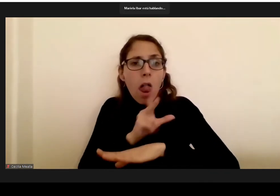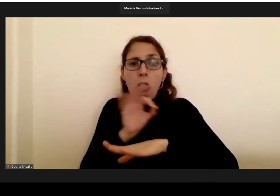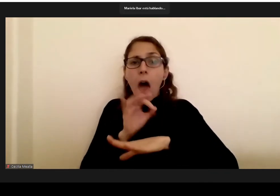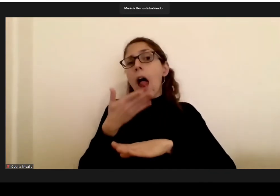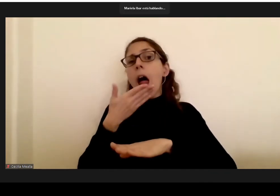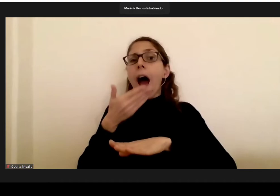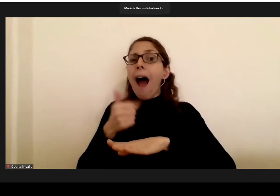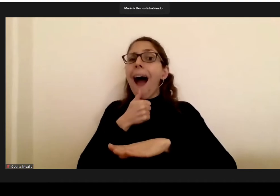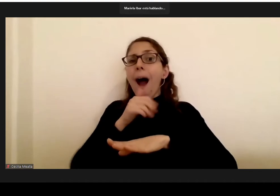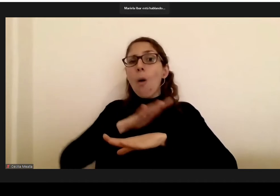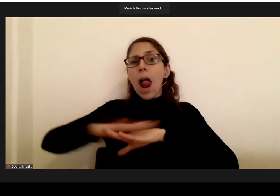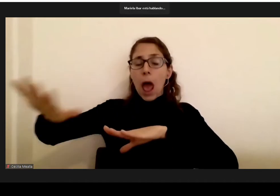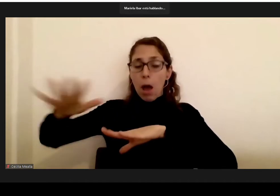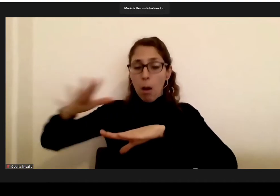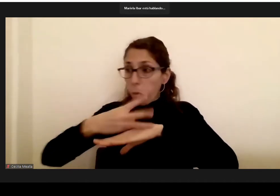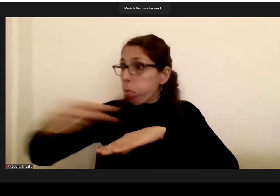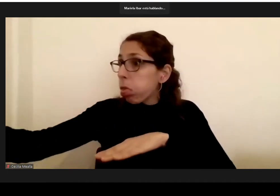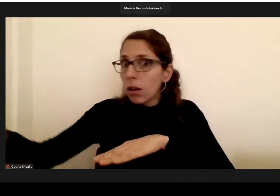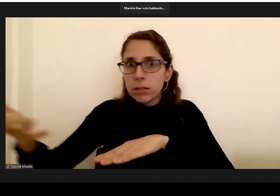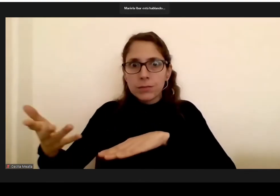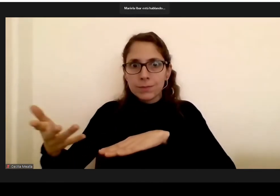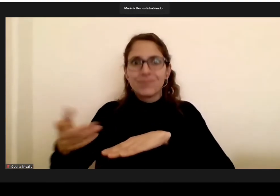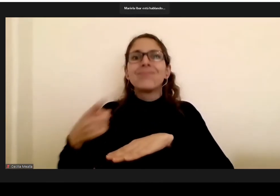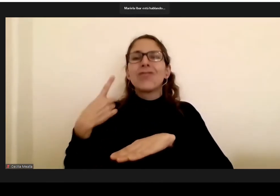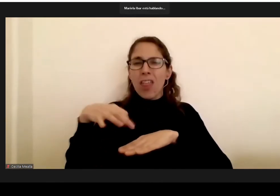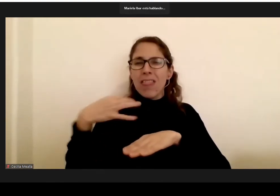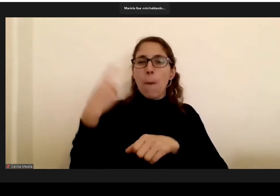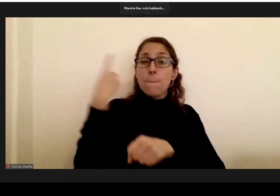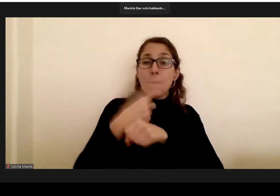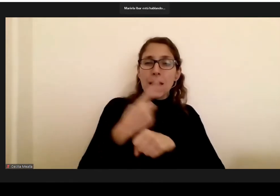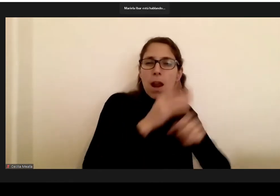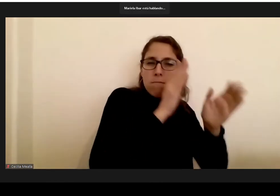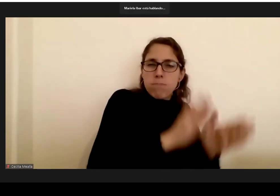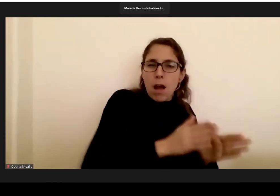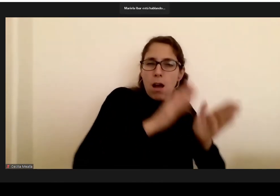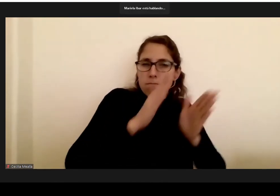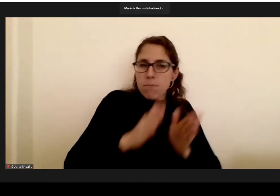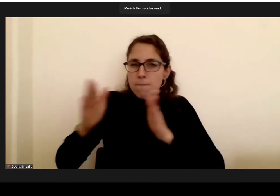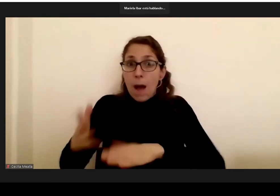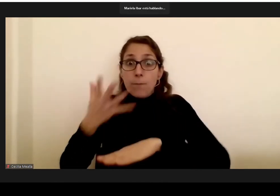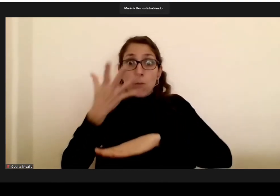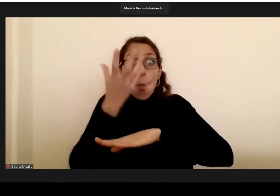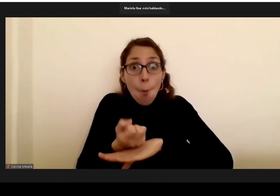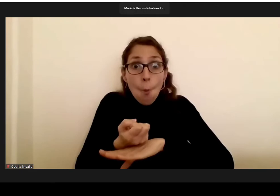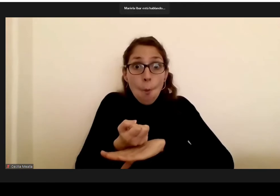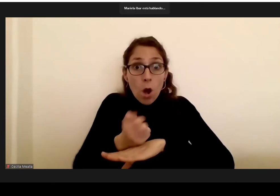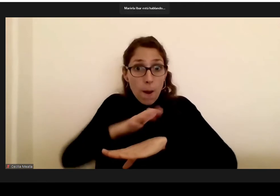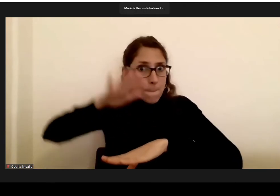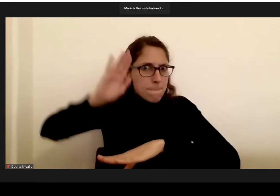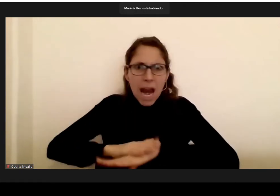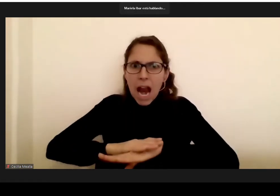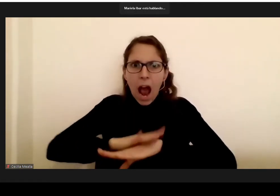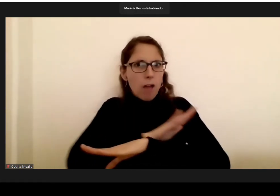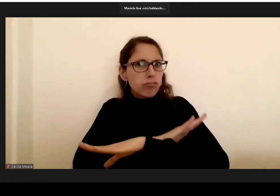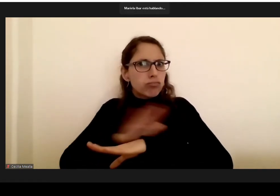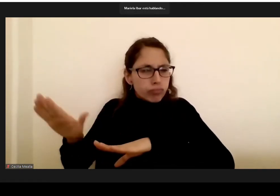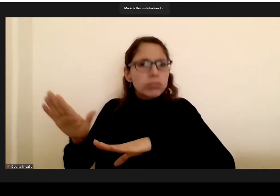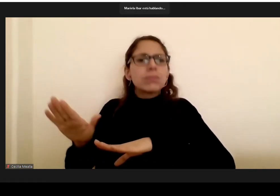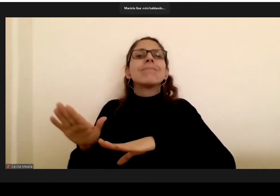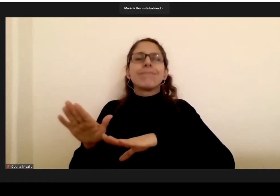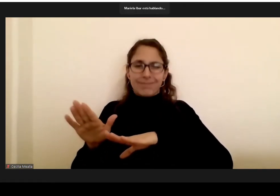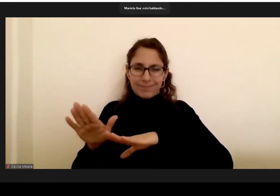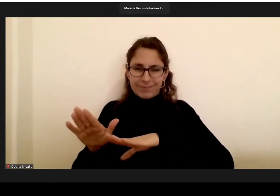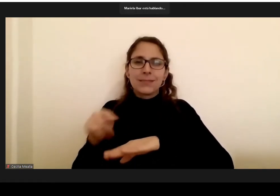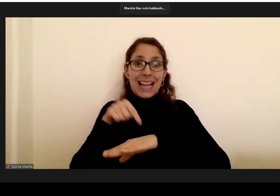va todo. Por eso se hacen esos pasos previos a la coloración. Entonces, en el caso de la derecha es una impronta con